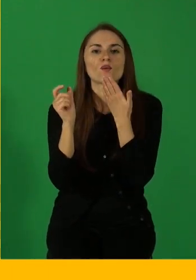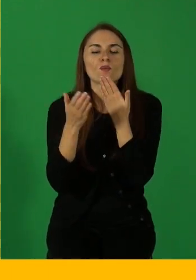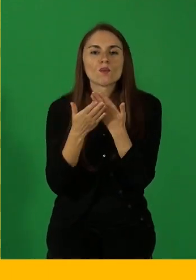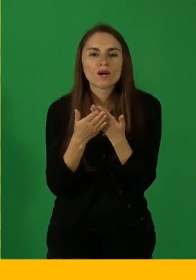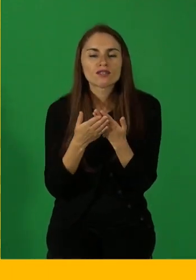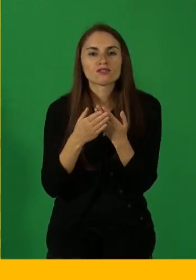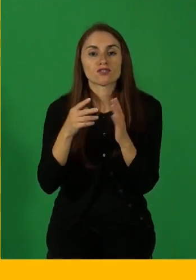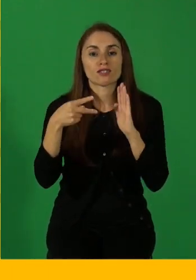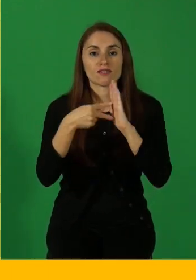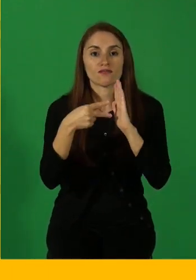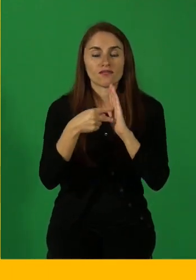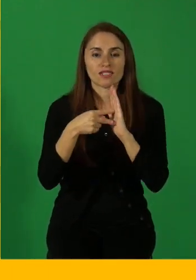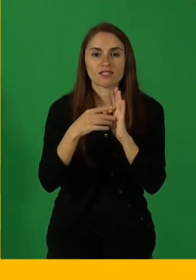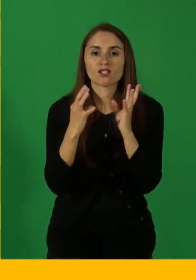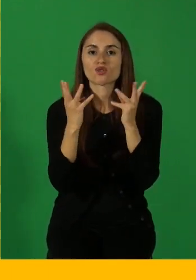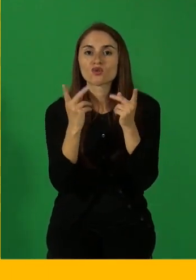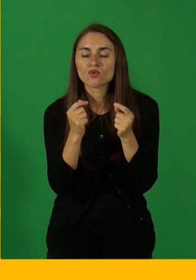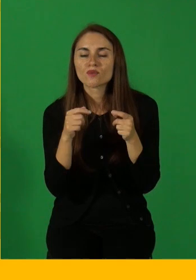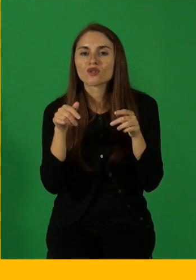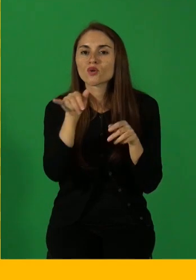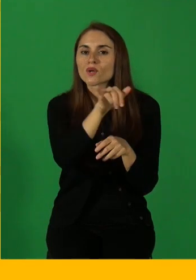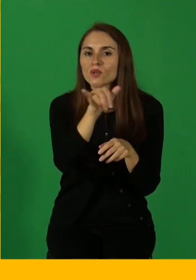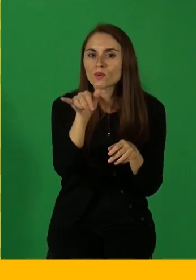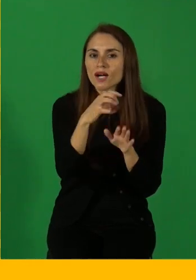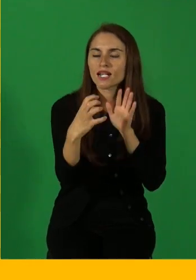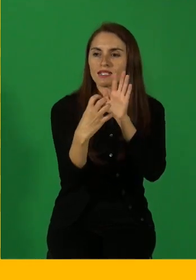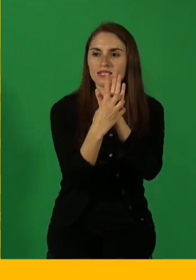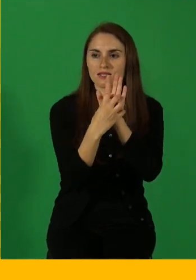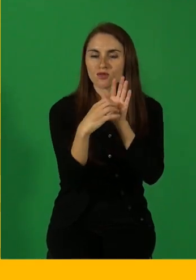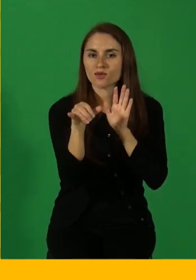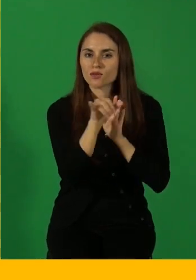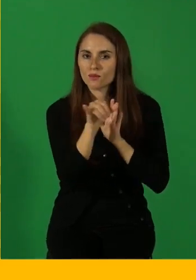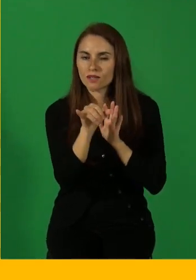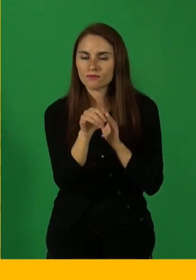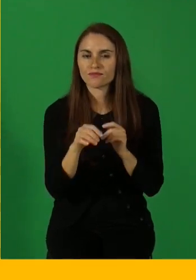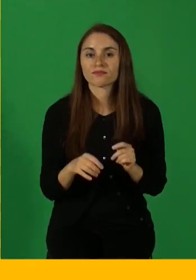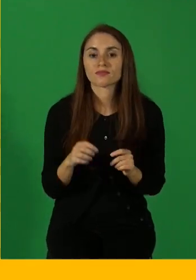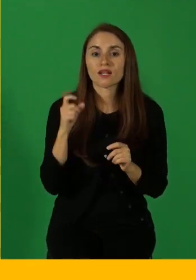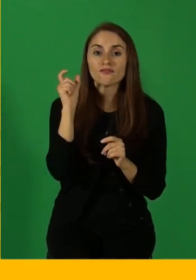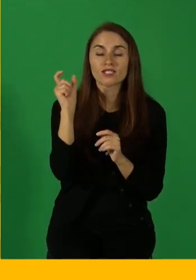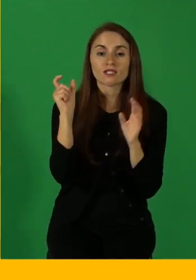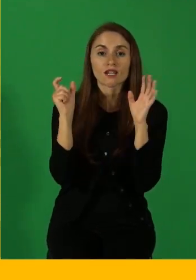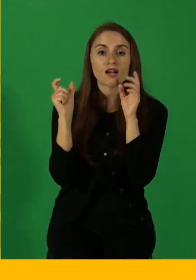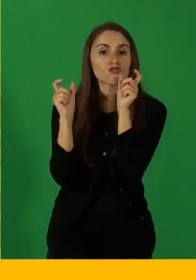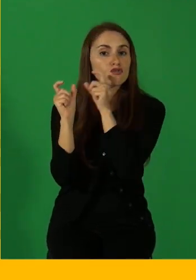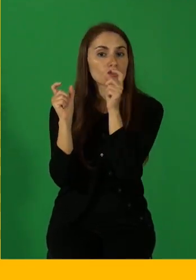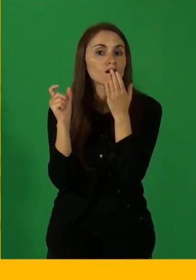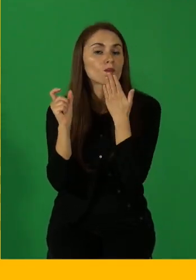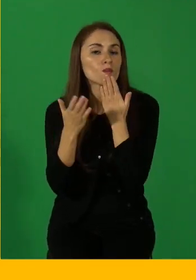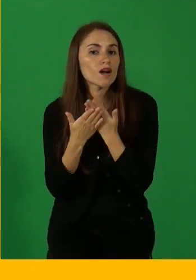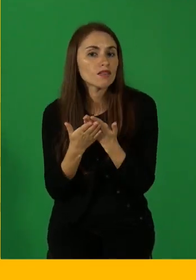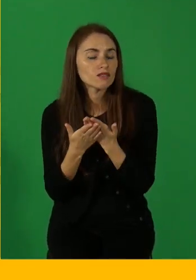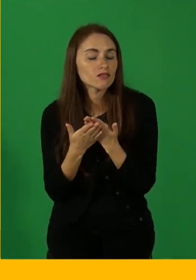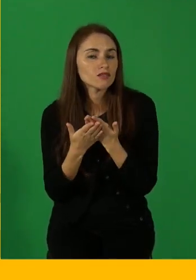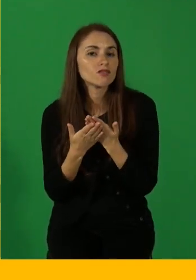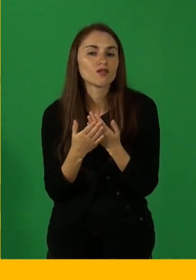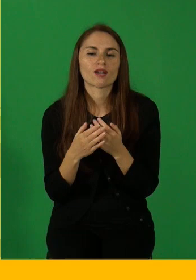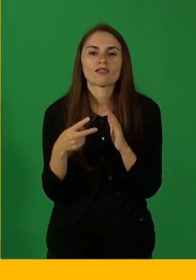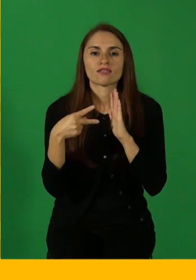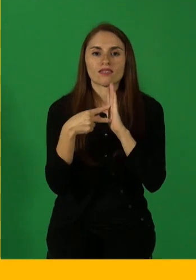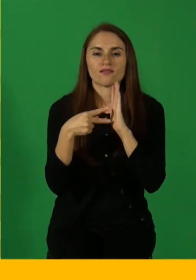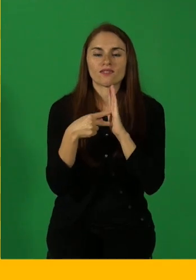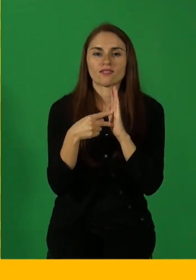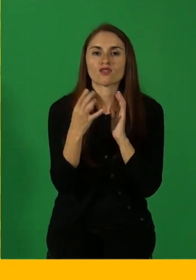dividas números bien, de igual signo. Y la ficha roja cuando, muy bien, cuando dividas